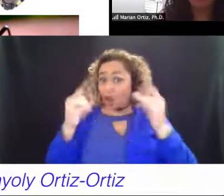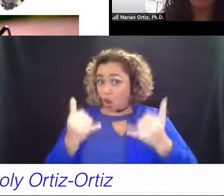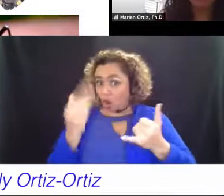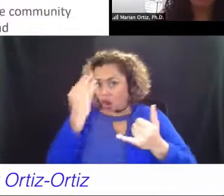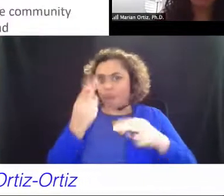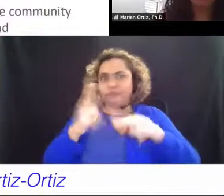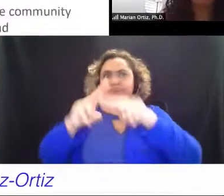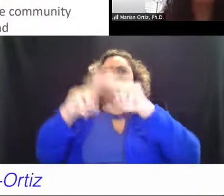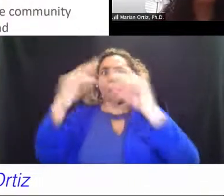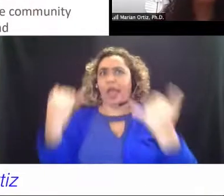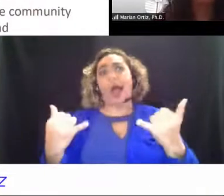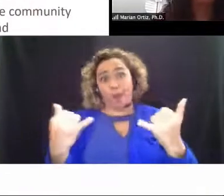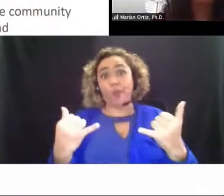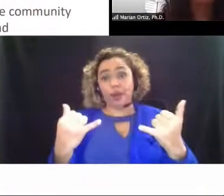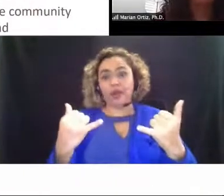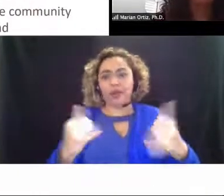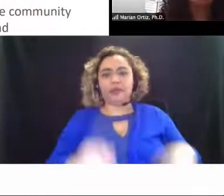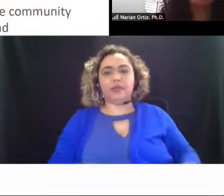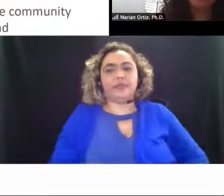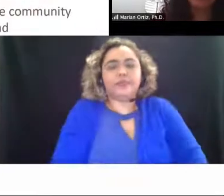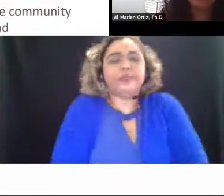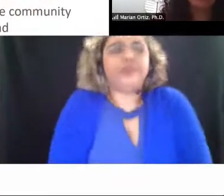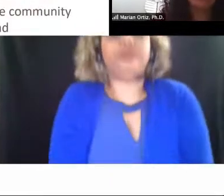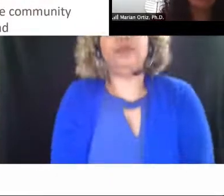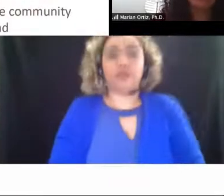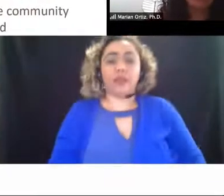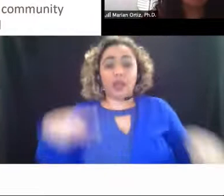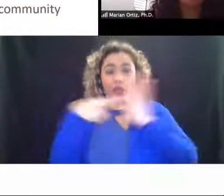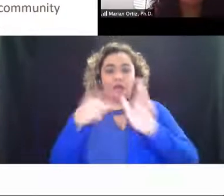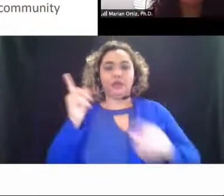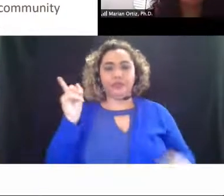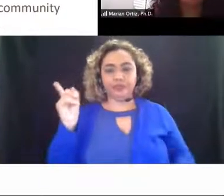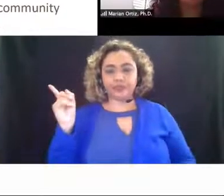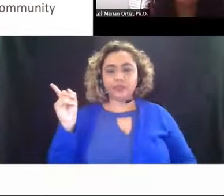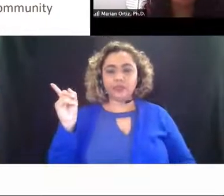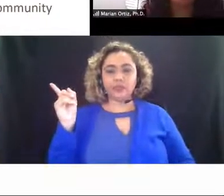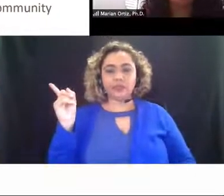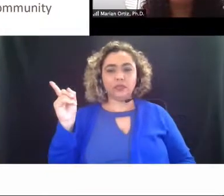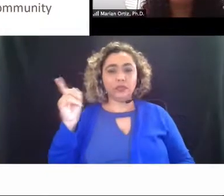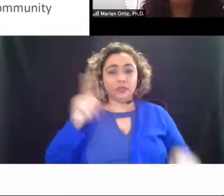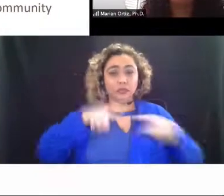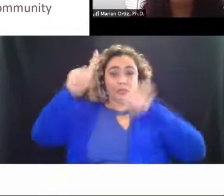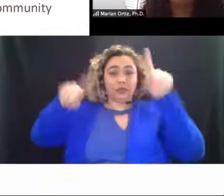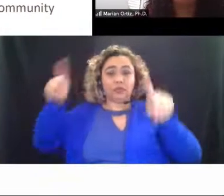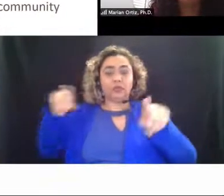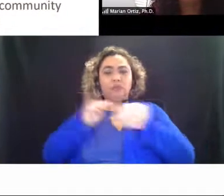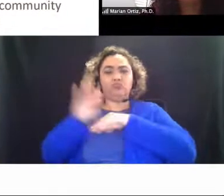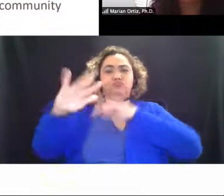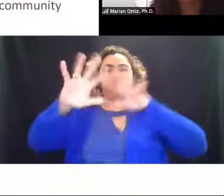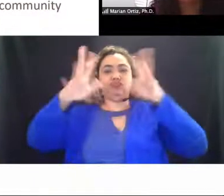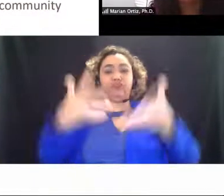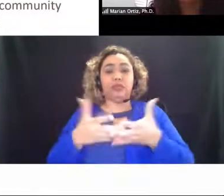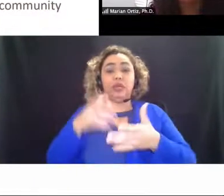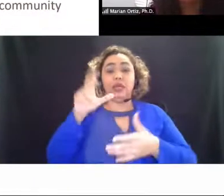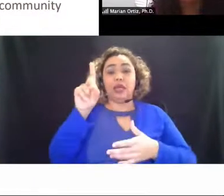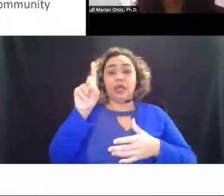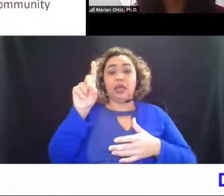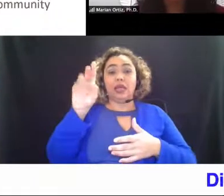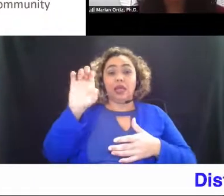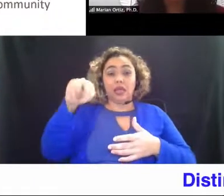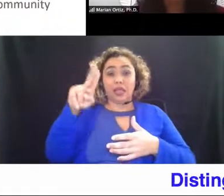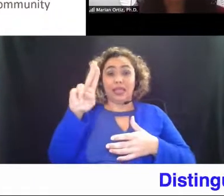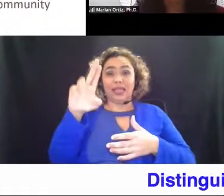aumento. Y esta es una gráfica que muestra las epidemias que hemos tenido en los últimos años. El dengue es endémico en